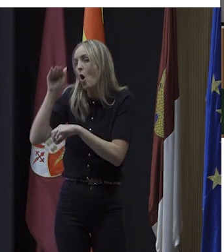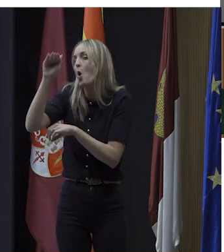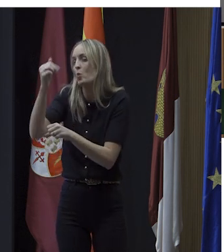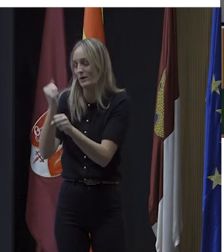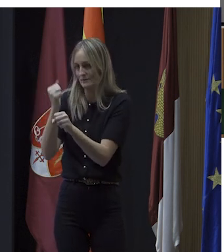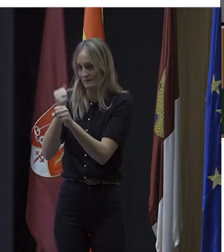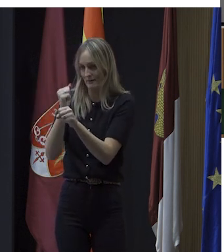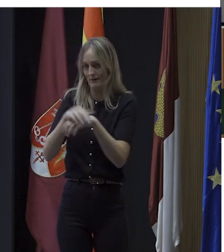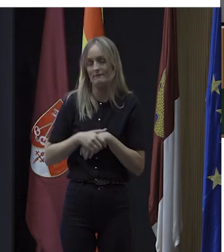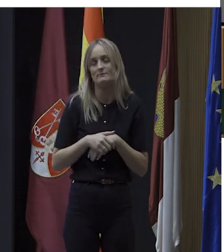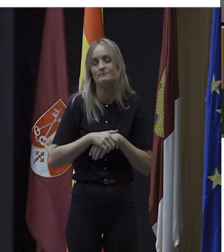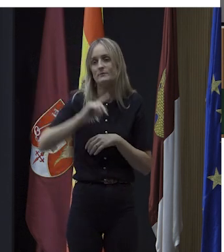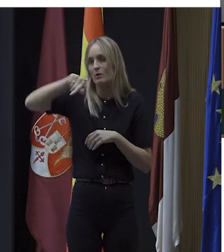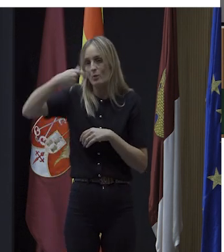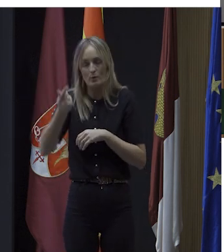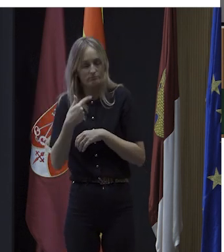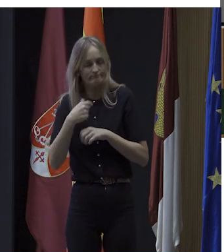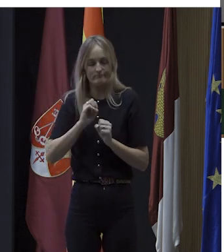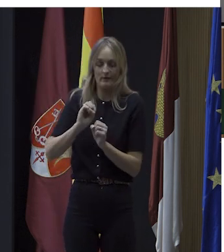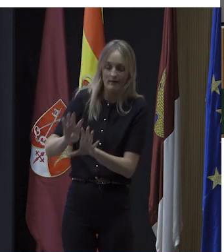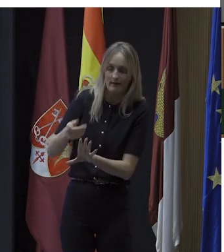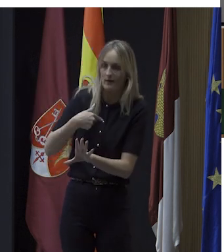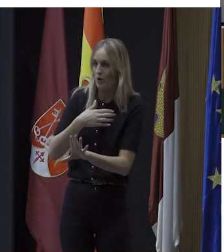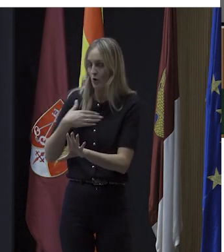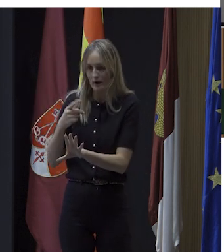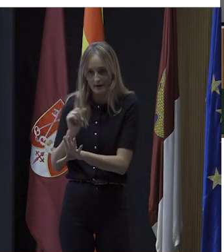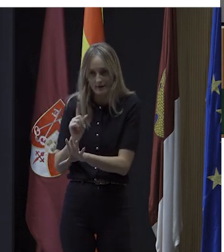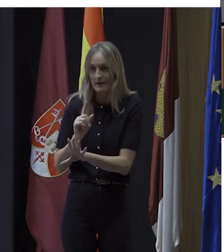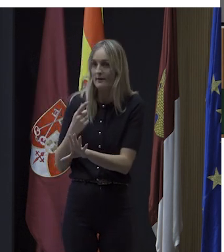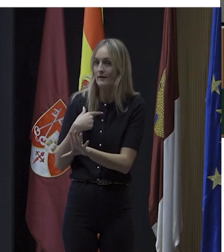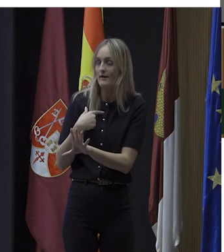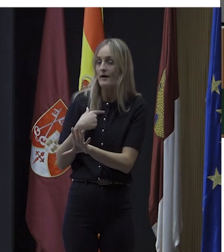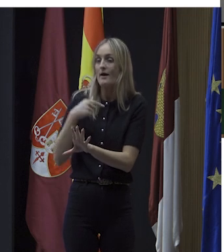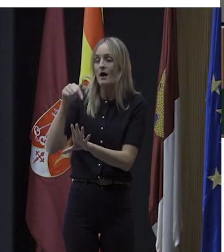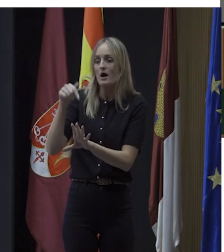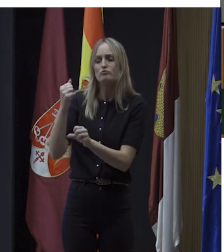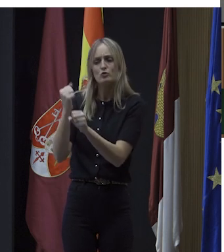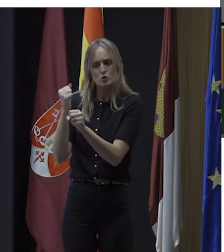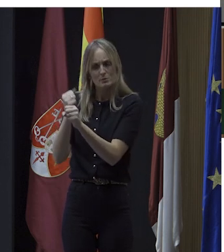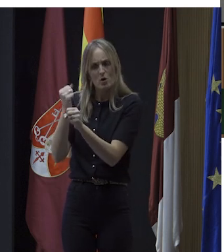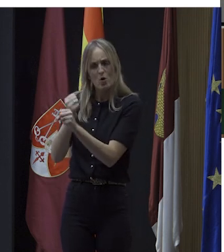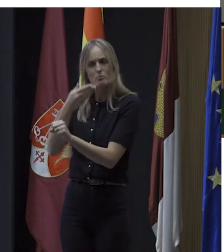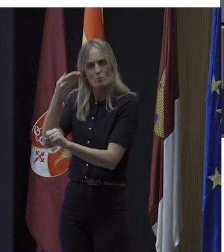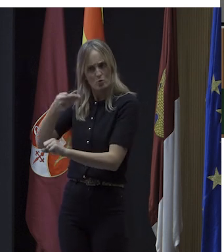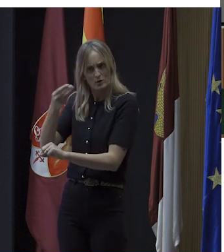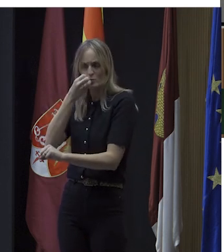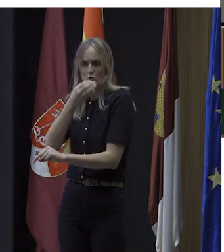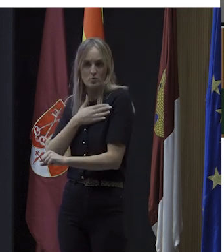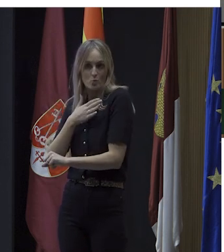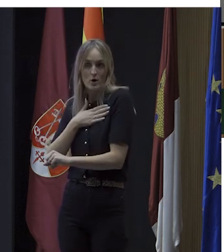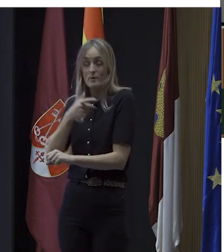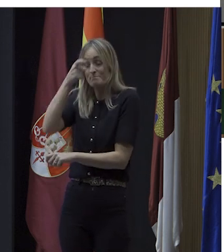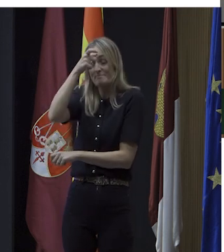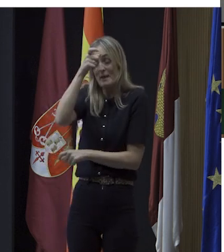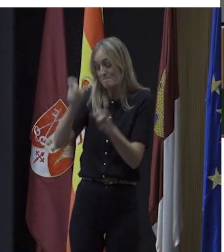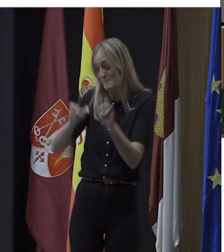de amargarse o de abandonarse o de estar, digamos, desengañado, la verdad es que allí hizo una labor muy buena, todos en el pueblo estaban muy contentos con